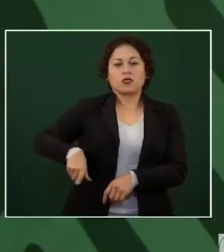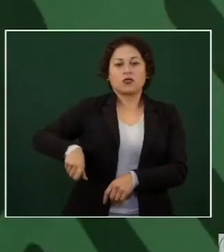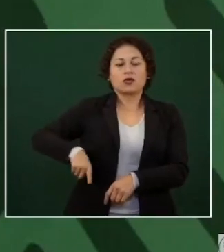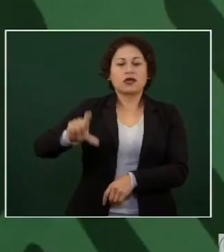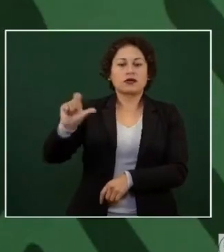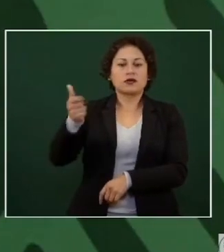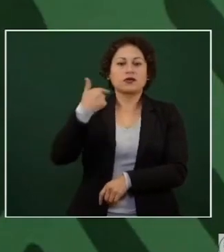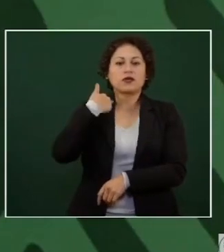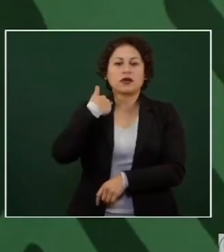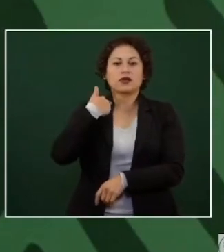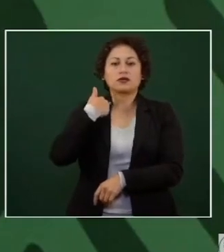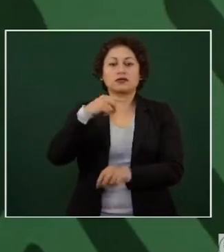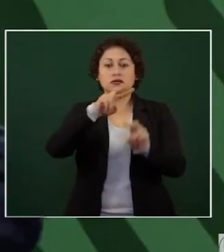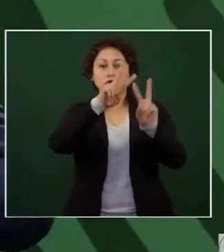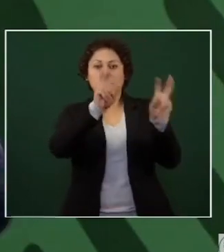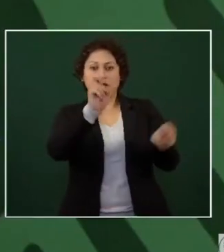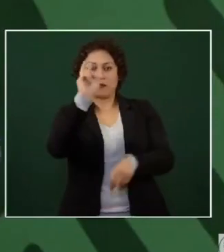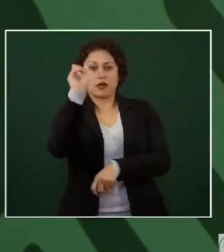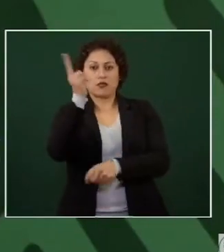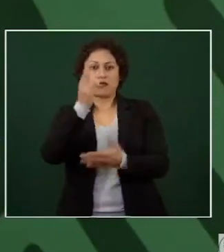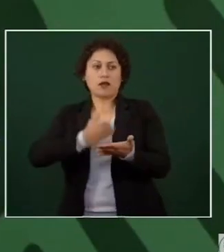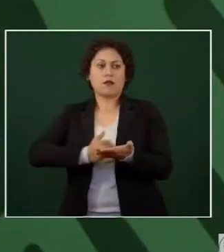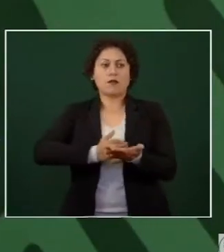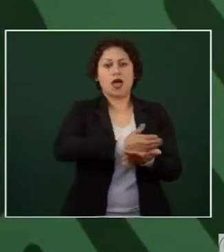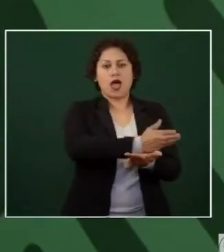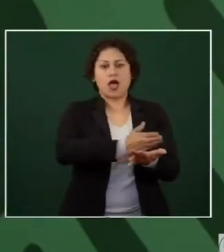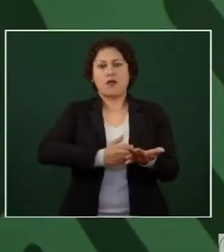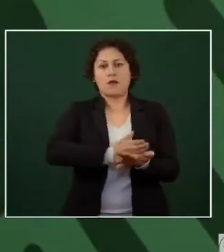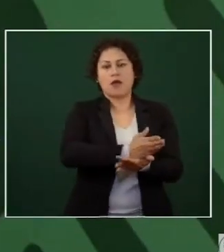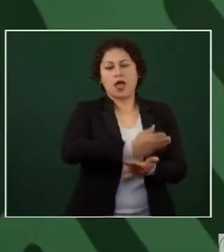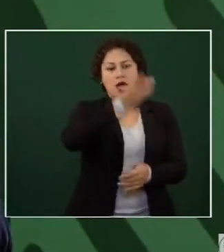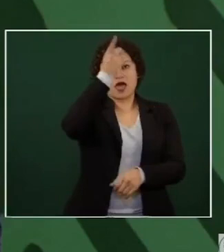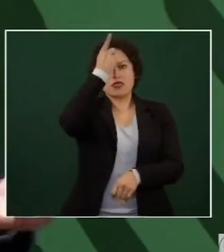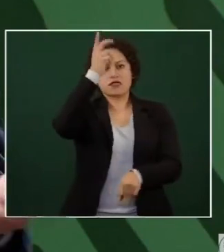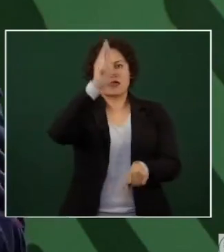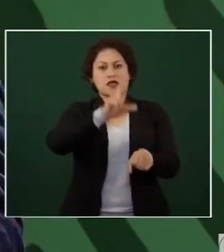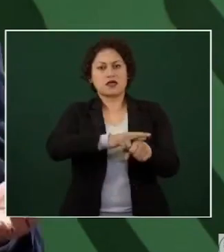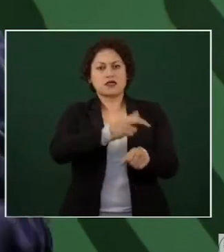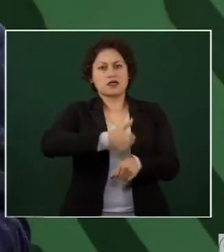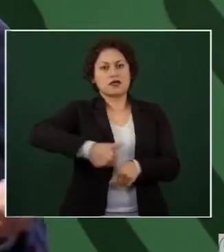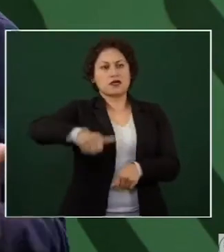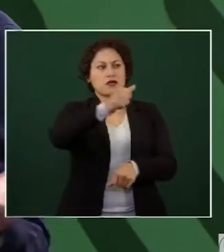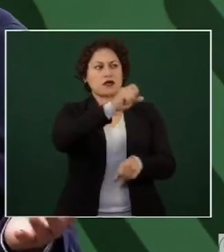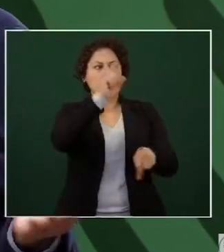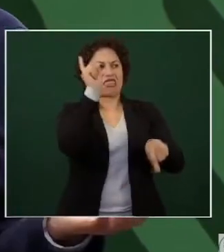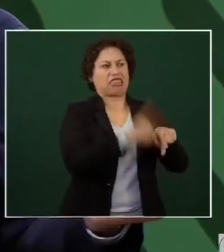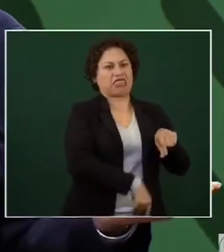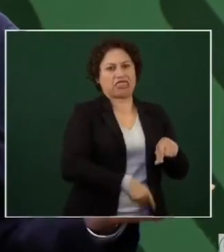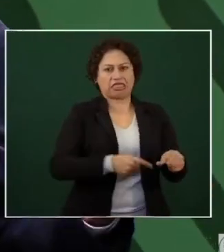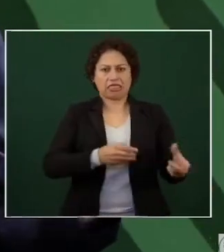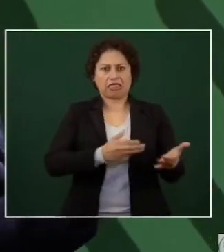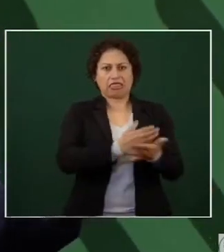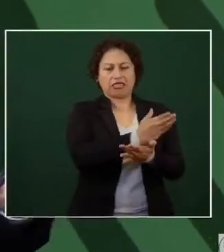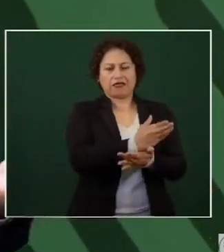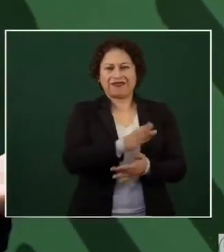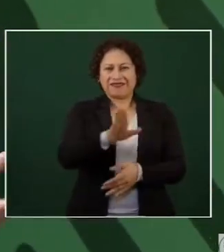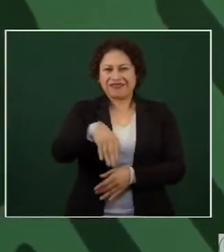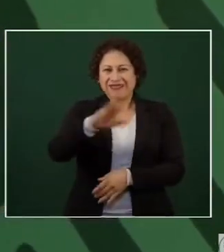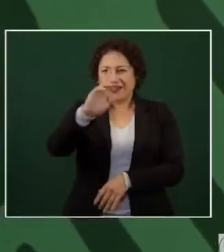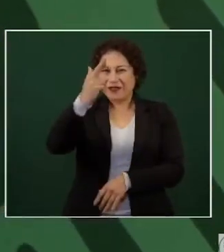siempre a quitar rectores. Por eso pues hay que recordar a